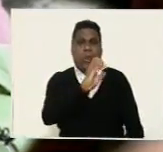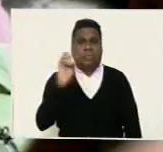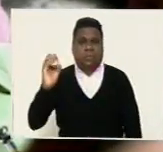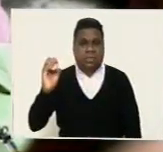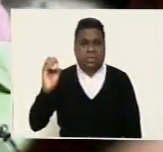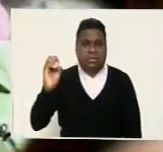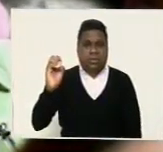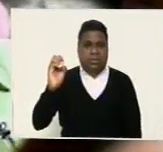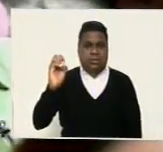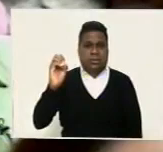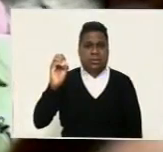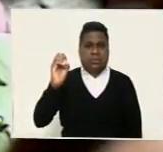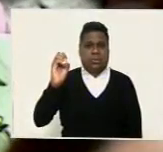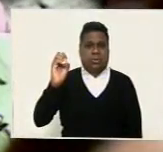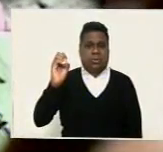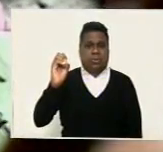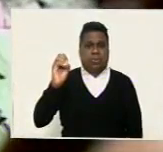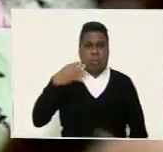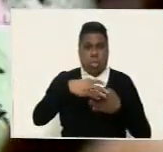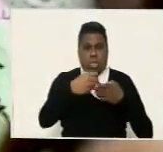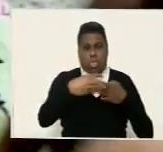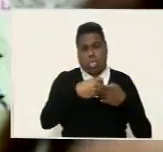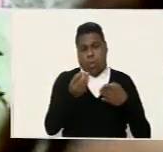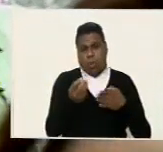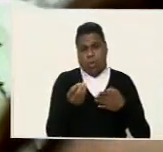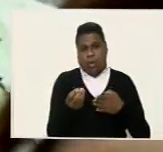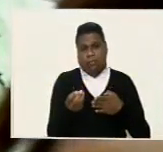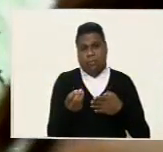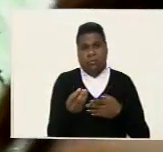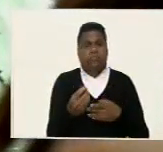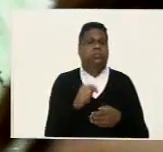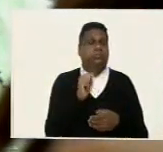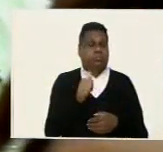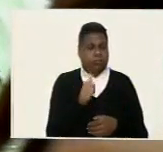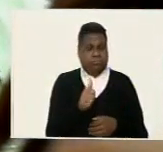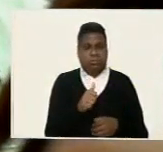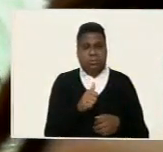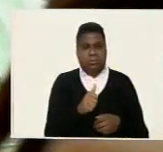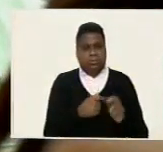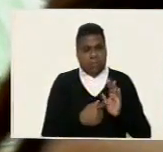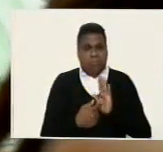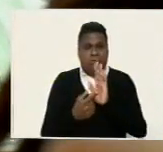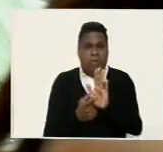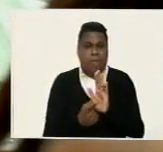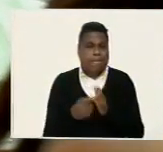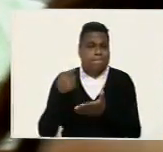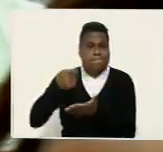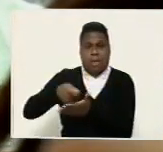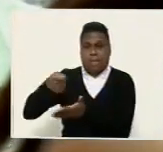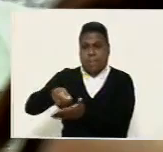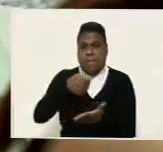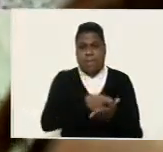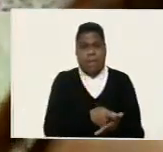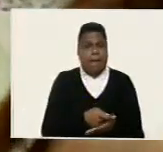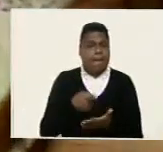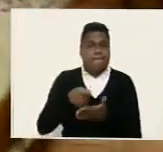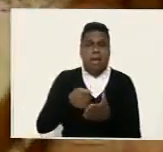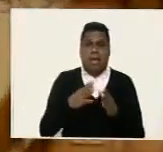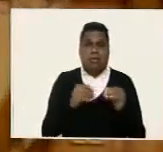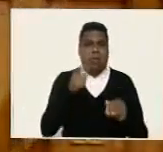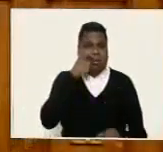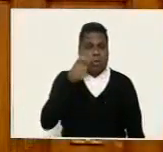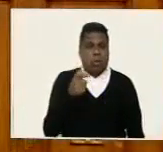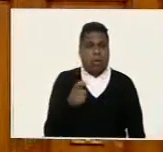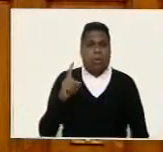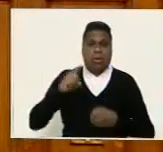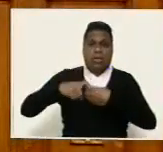inversión social continúa para seguir haciendo visible a lo que eran invisibles, para seguir incluyendo a lo que